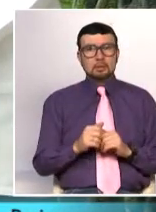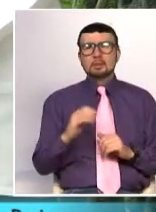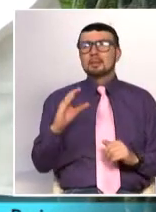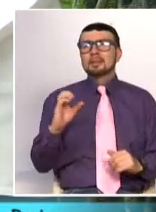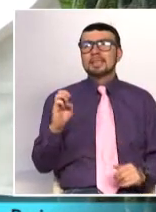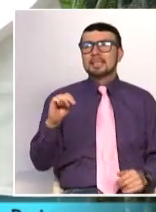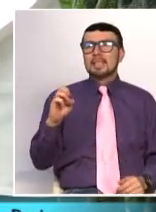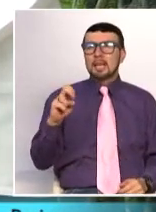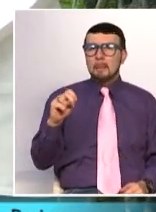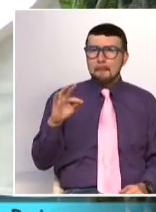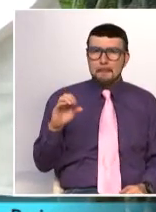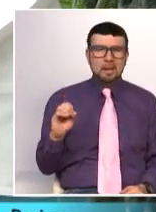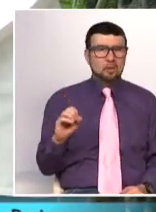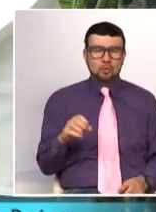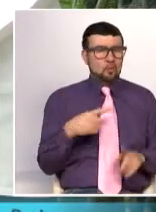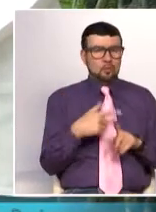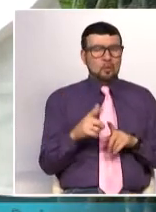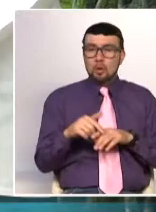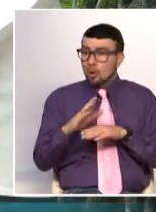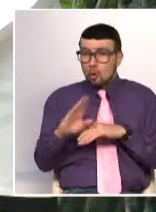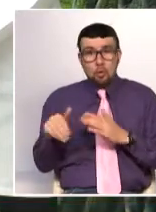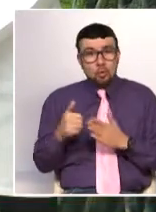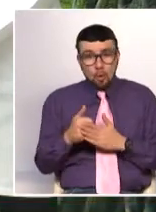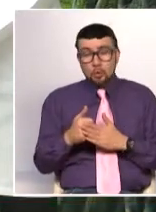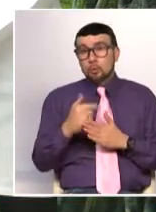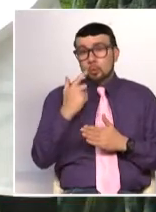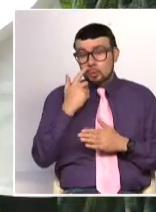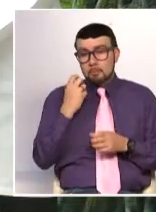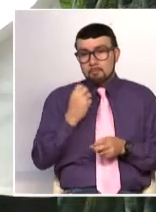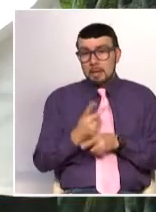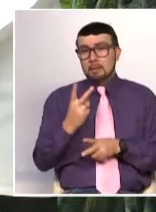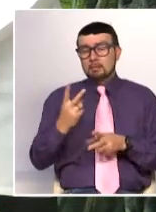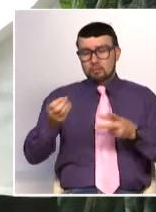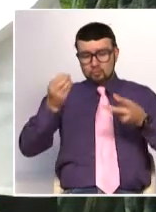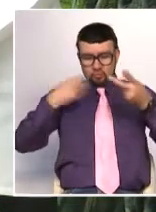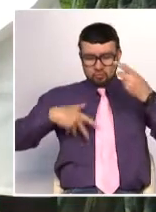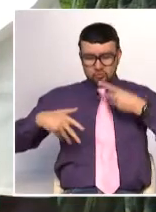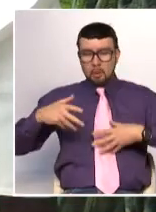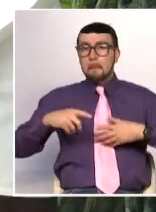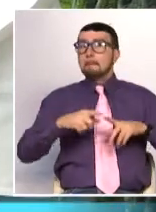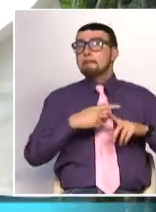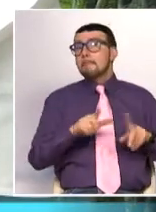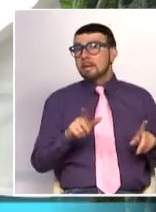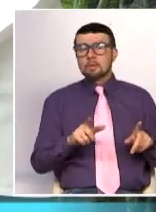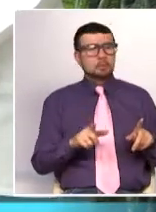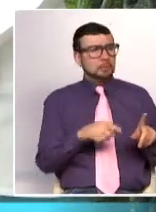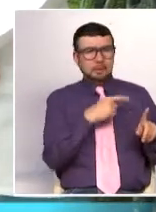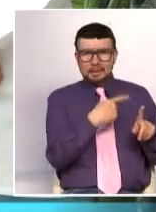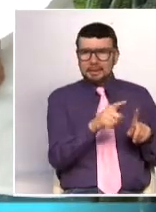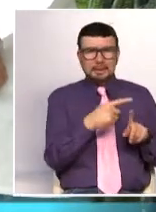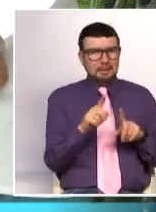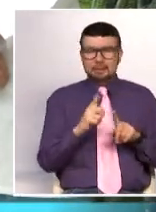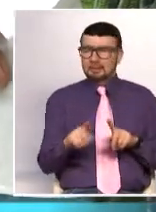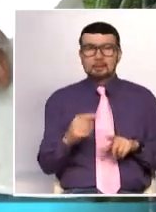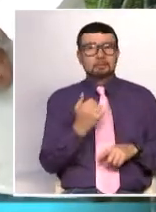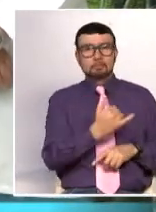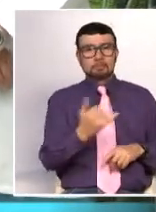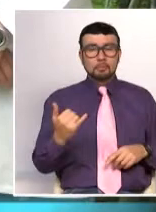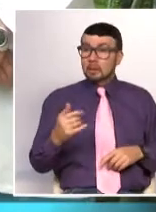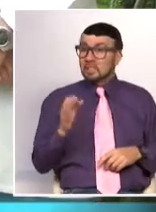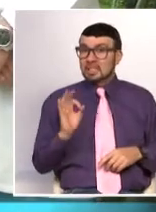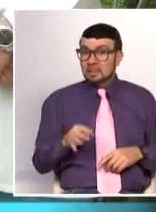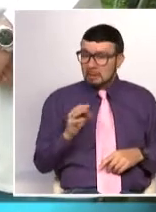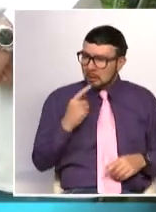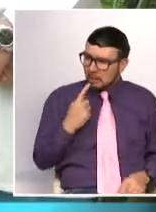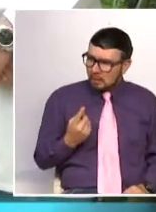pero resulta que algunos materiales se comportan de diferentes formas siempre satanizamos